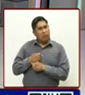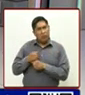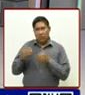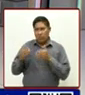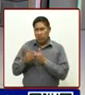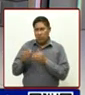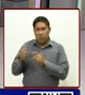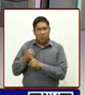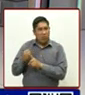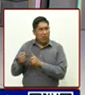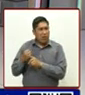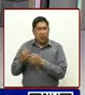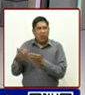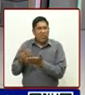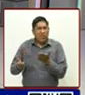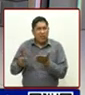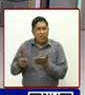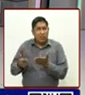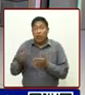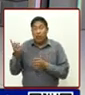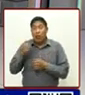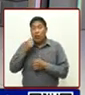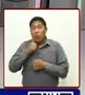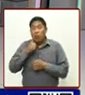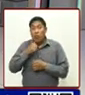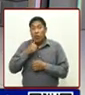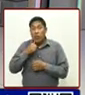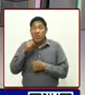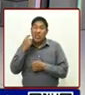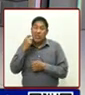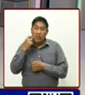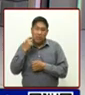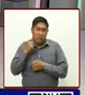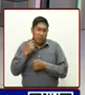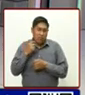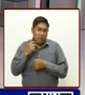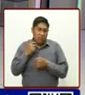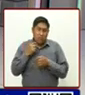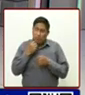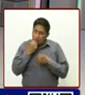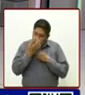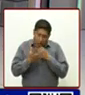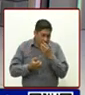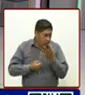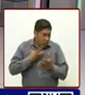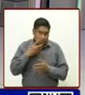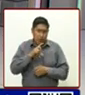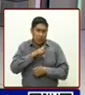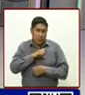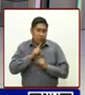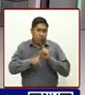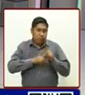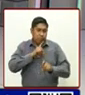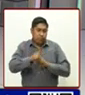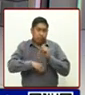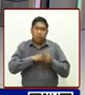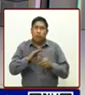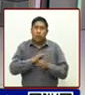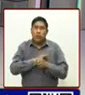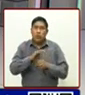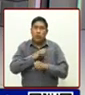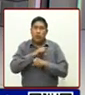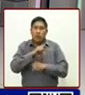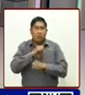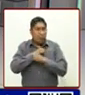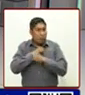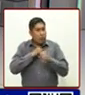Atentaba contra esta mujer que ahora está declarando en instalaciones de la Fuerza Especial de Lucha contra el Crimen. La policía, las autoridades, el Ministerio Público, los